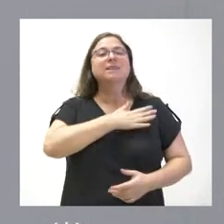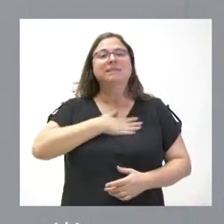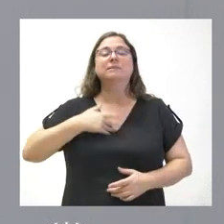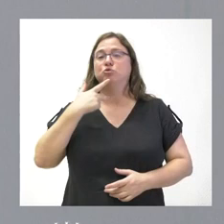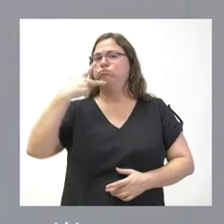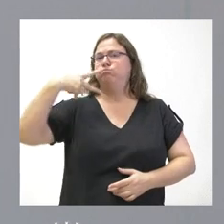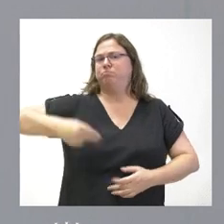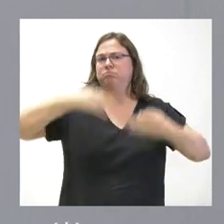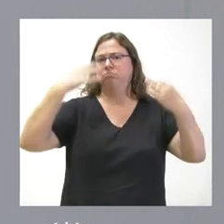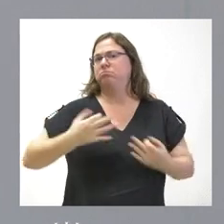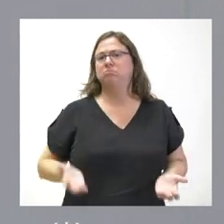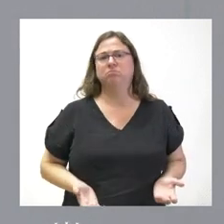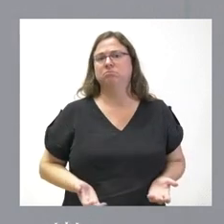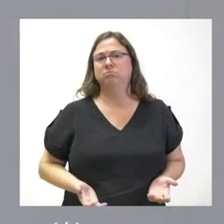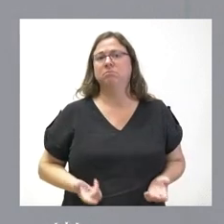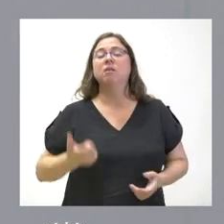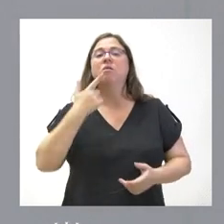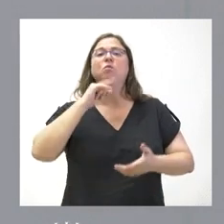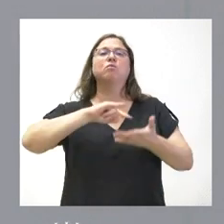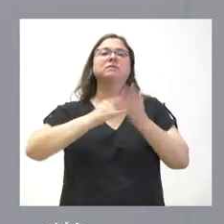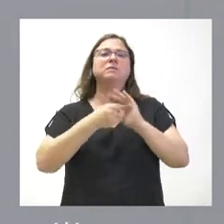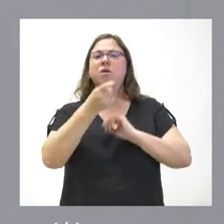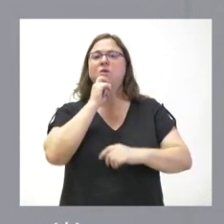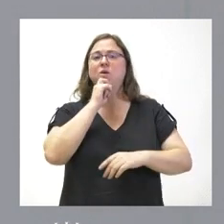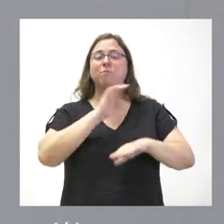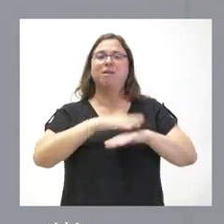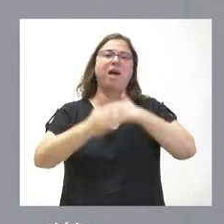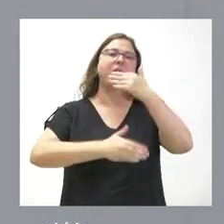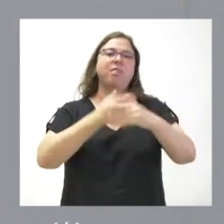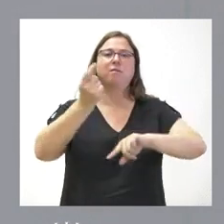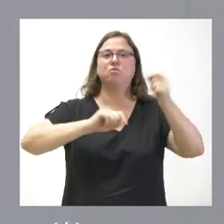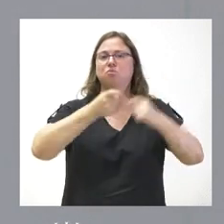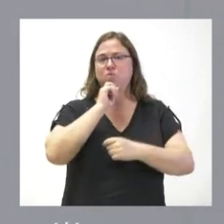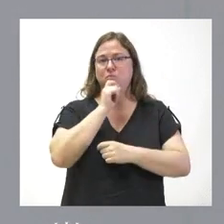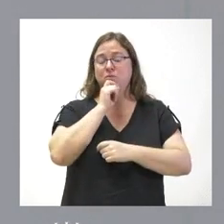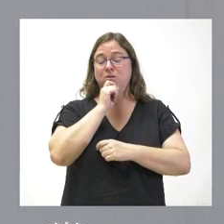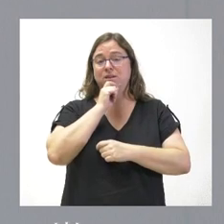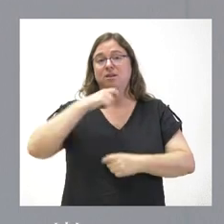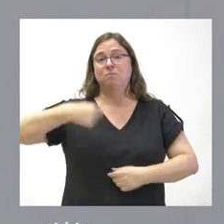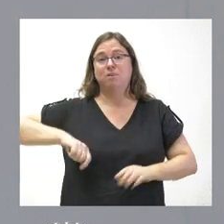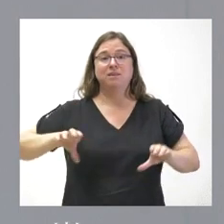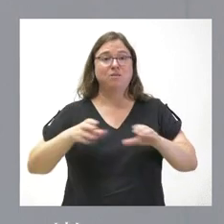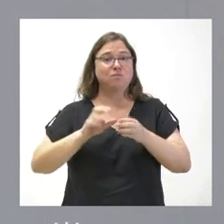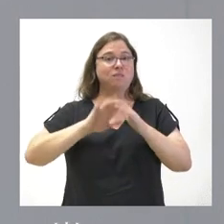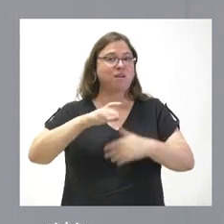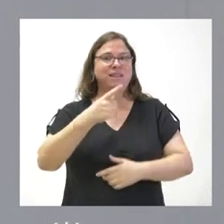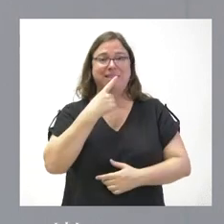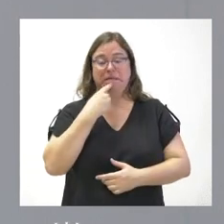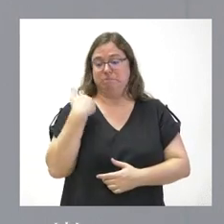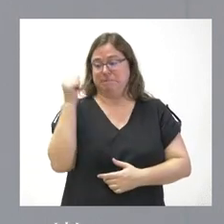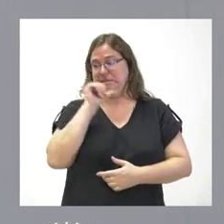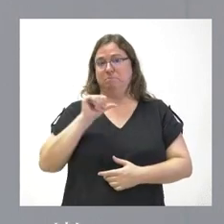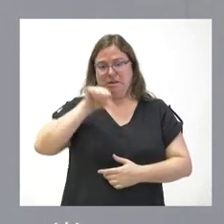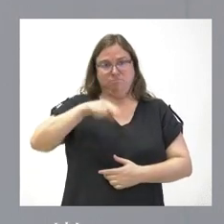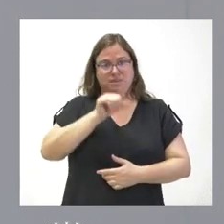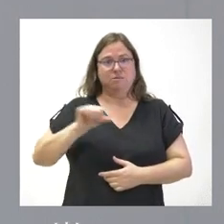decimos que no Cómo es el mecanismo para avanzar en estos presupuestos el presidente de la junta de Castillo anunció esta misma semana que tendría